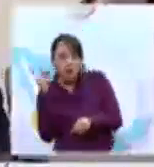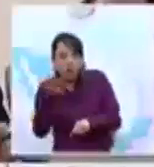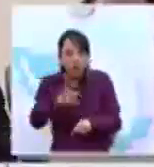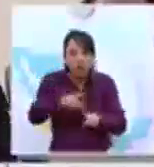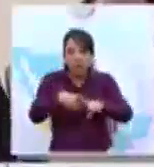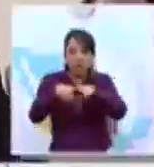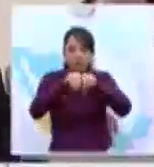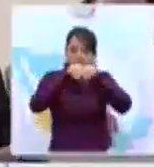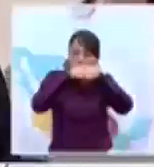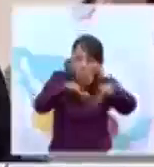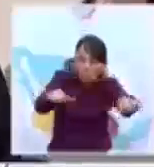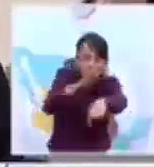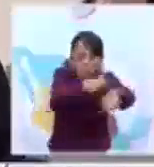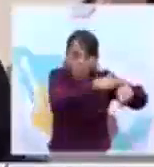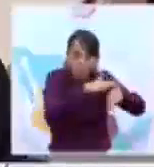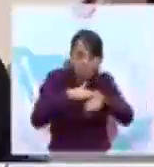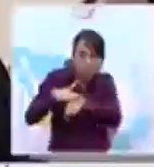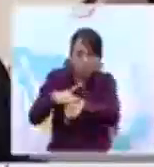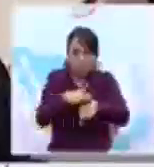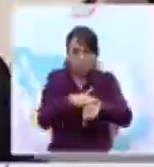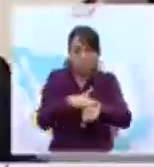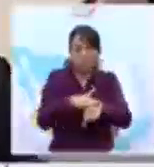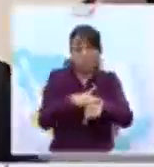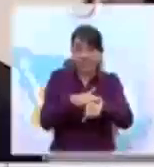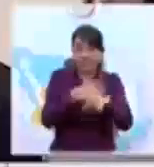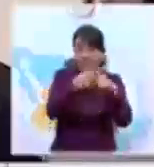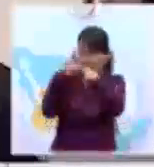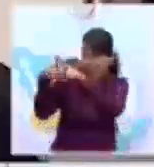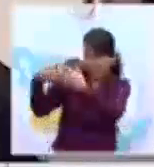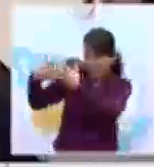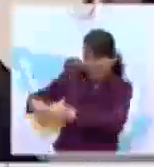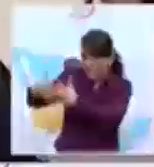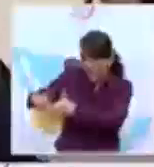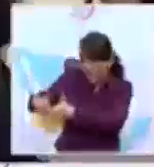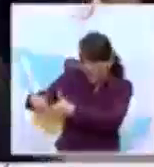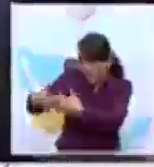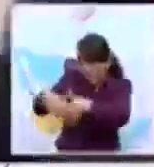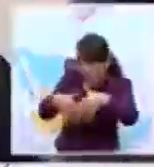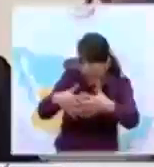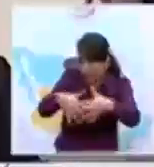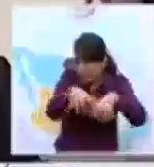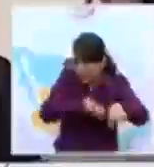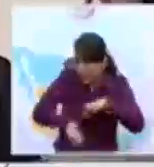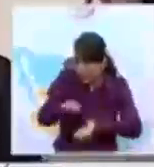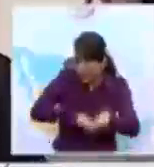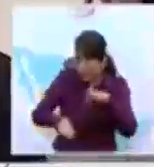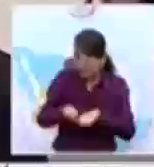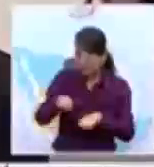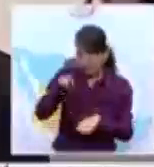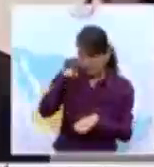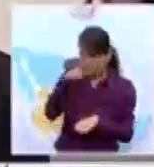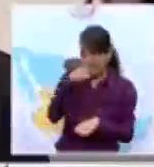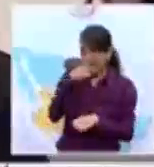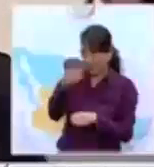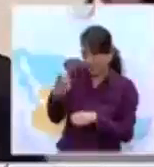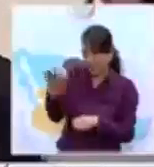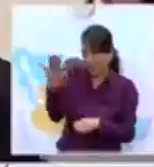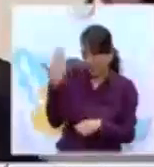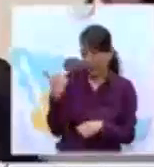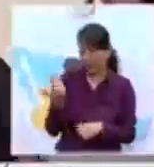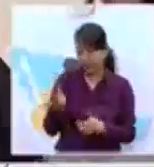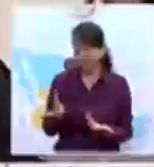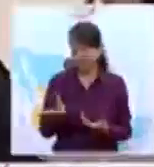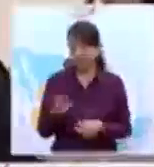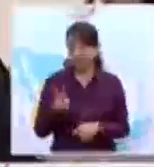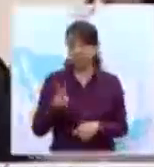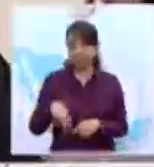ventajas fiscales que tienen todas estas empresas que usted mencionaba, que en efecto nos permiten disponer de